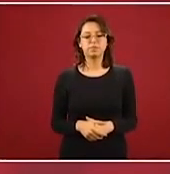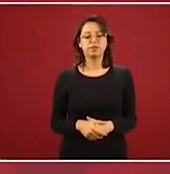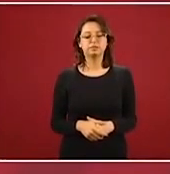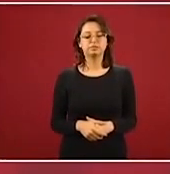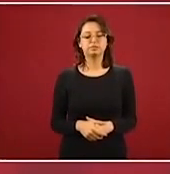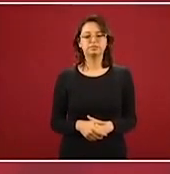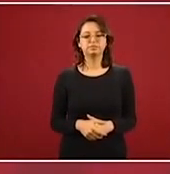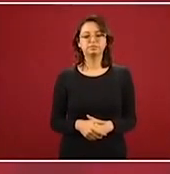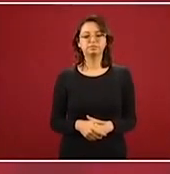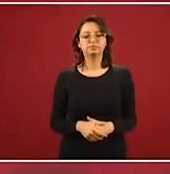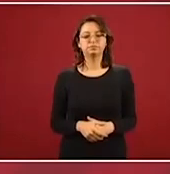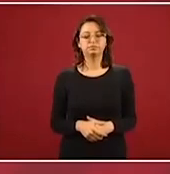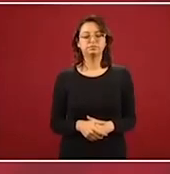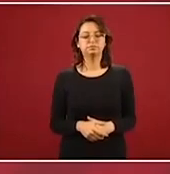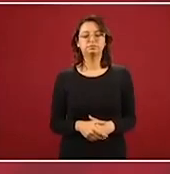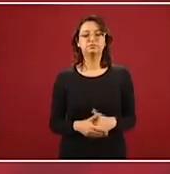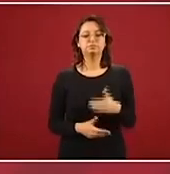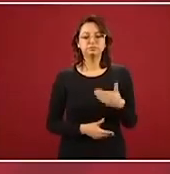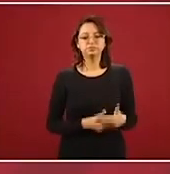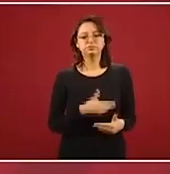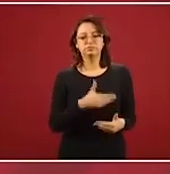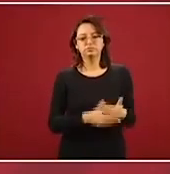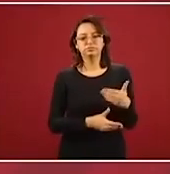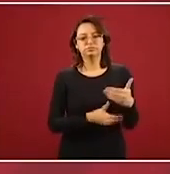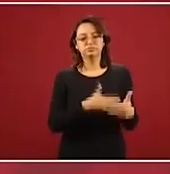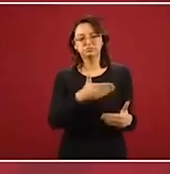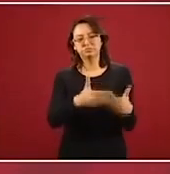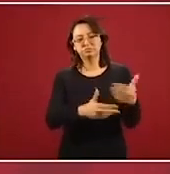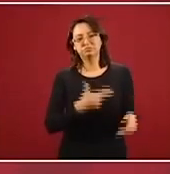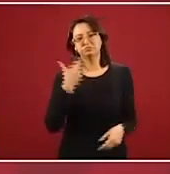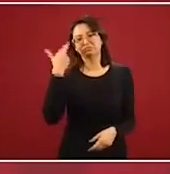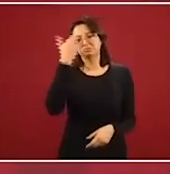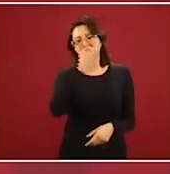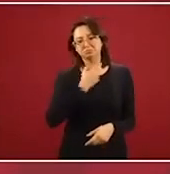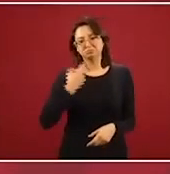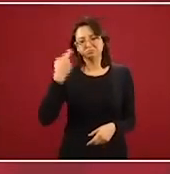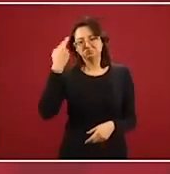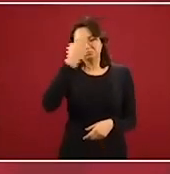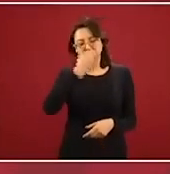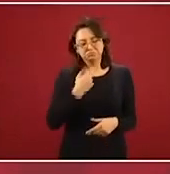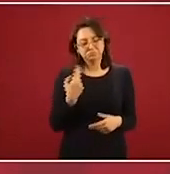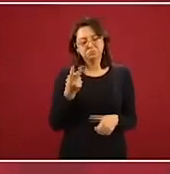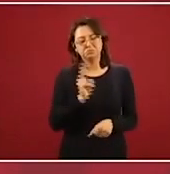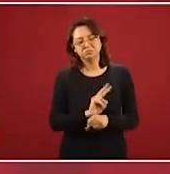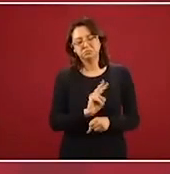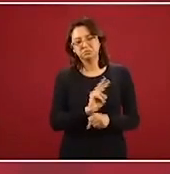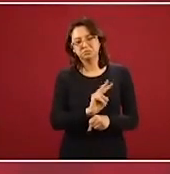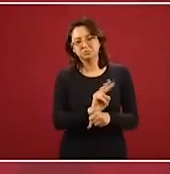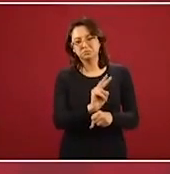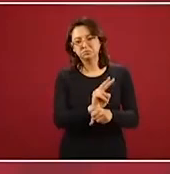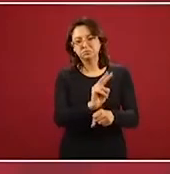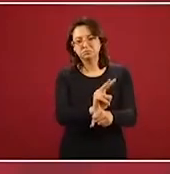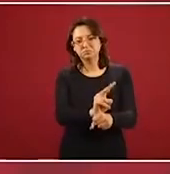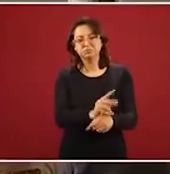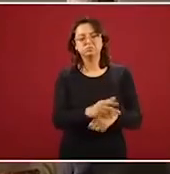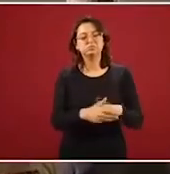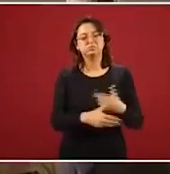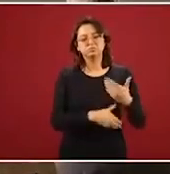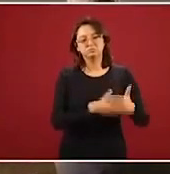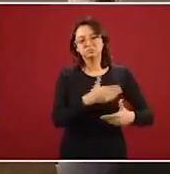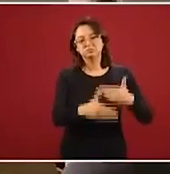vamos a ir evaluando, vamos a dar seguimiento hasta